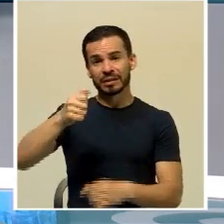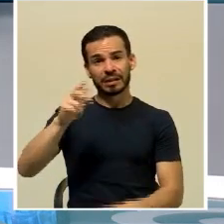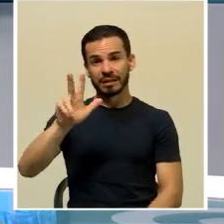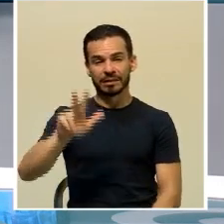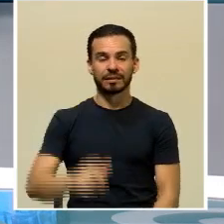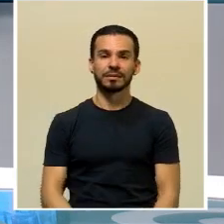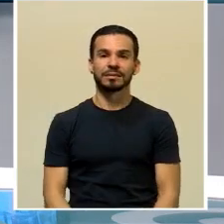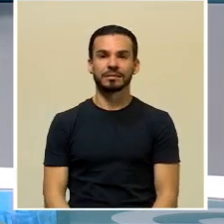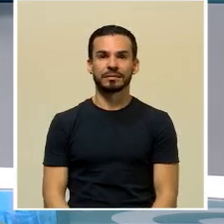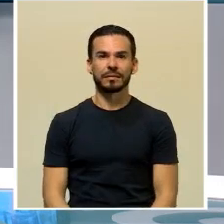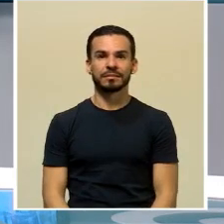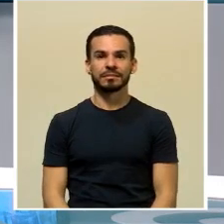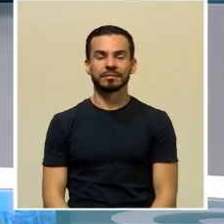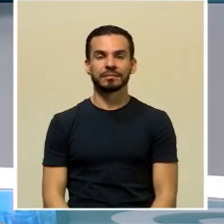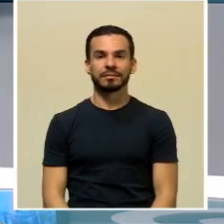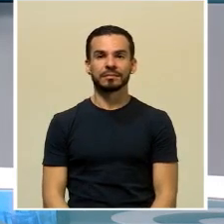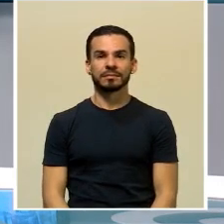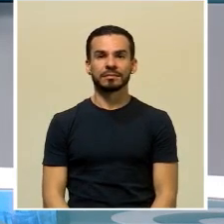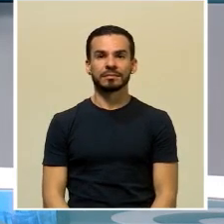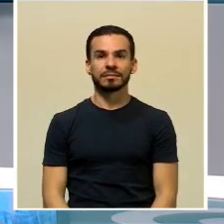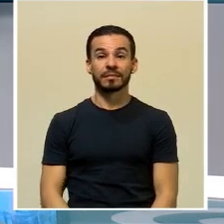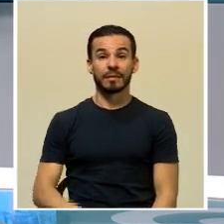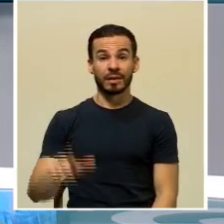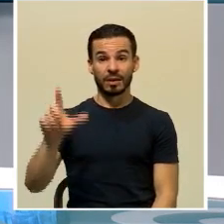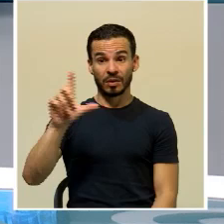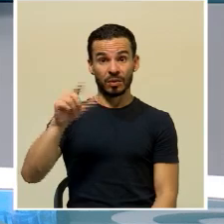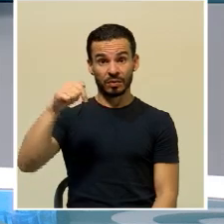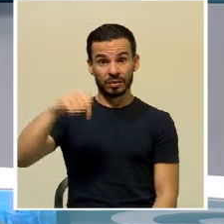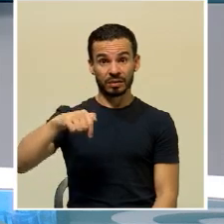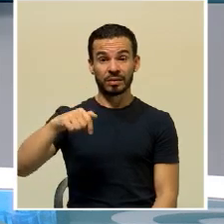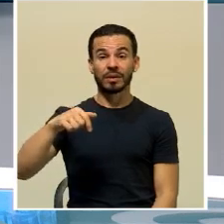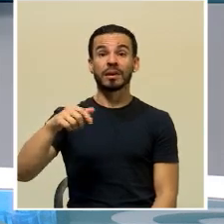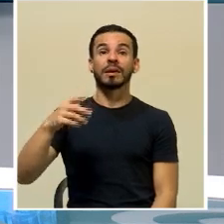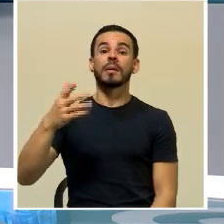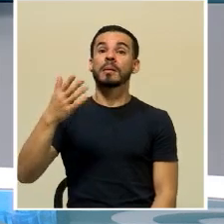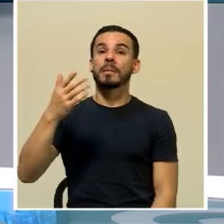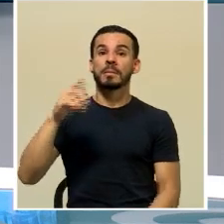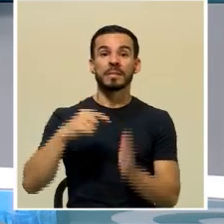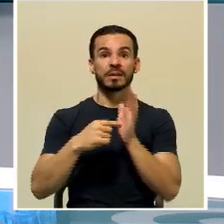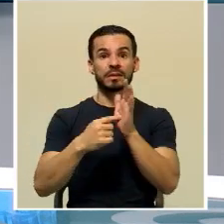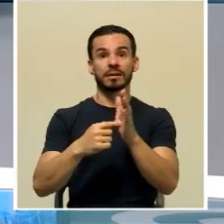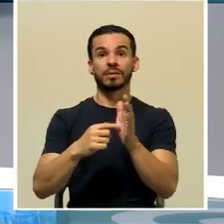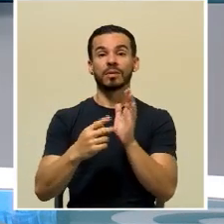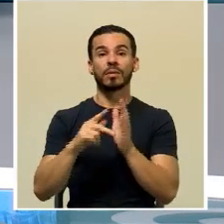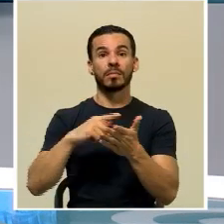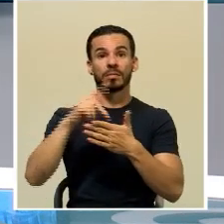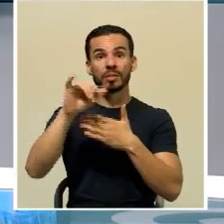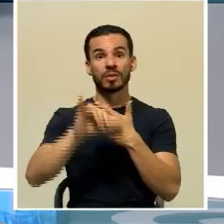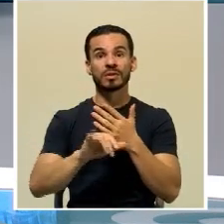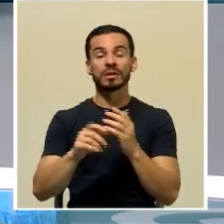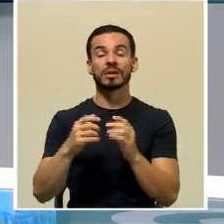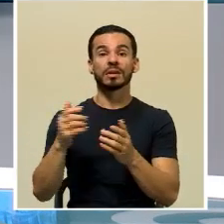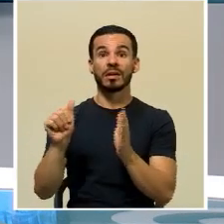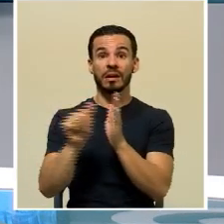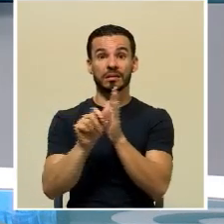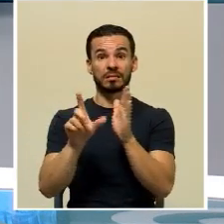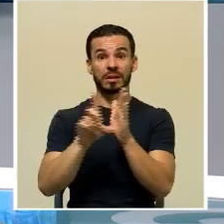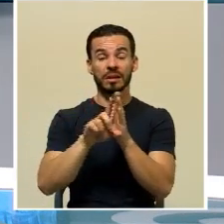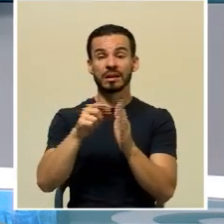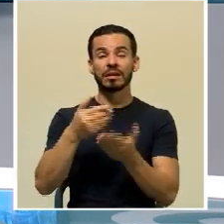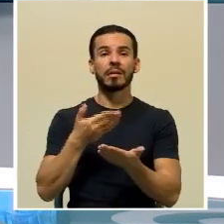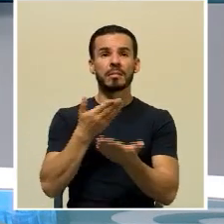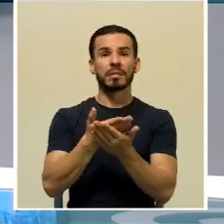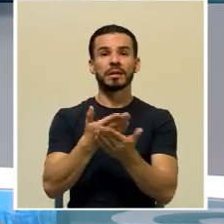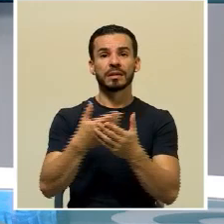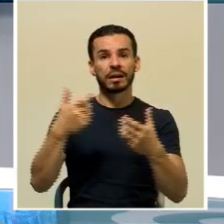Canal 13. Este lunes, el ministro de Hacienda presentó un proyecto al Congreso en donde plantea